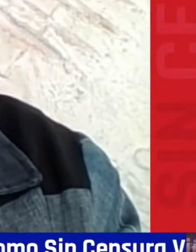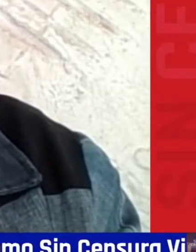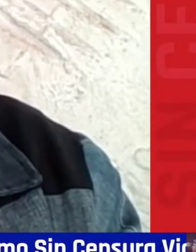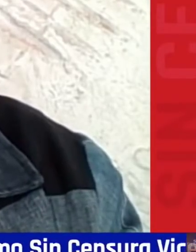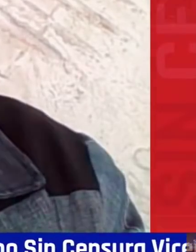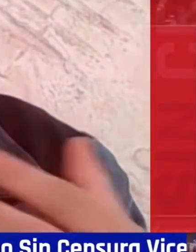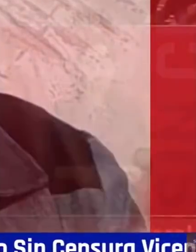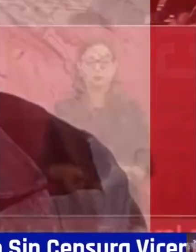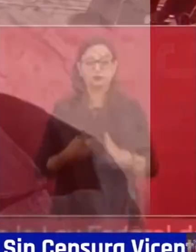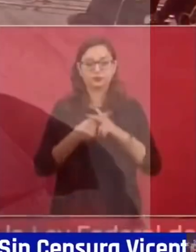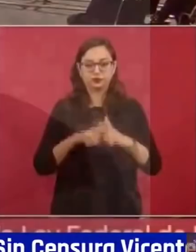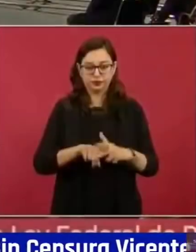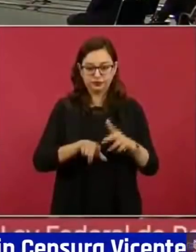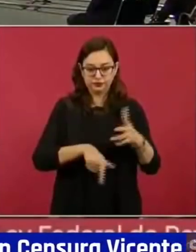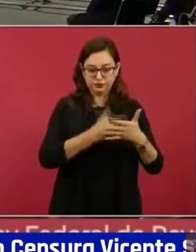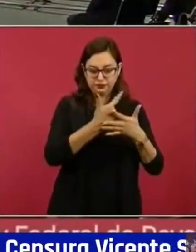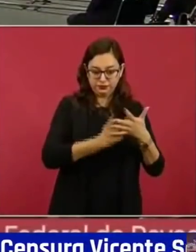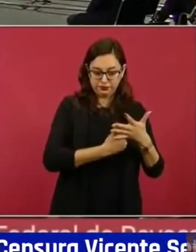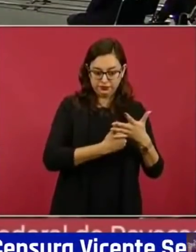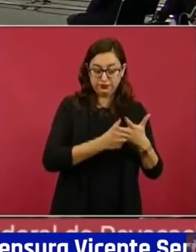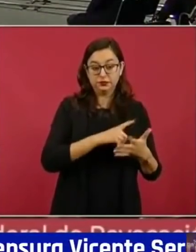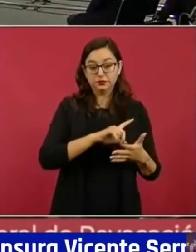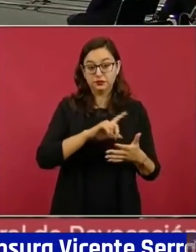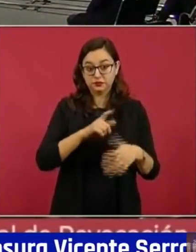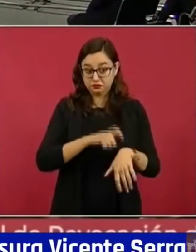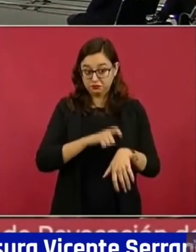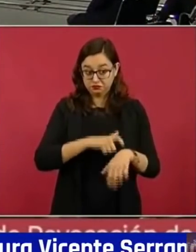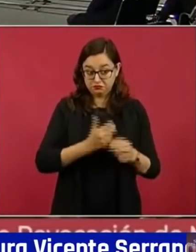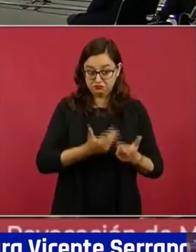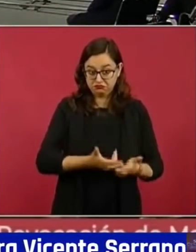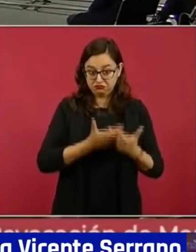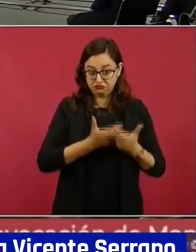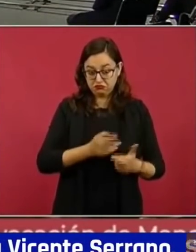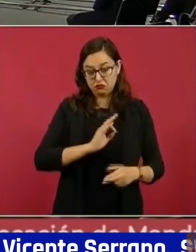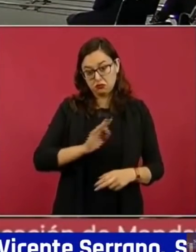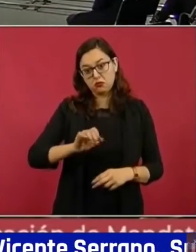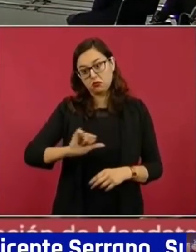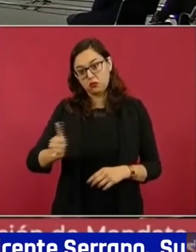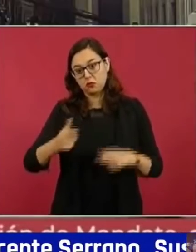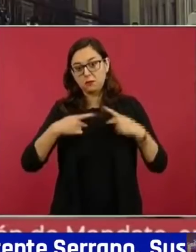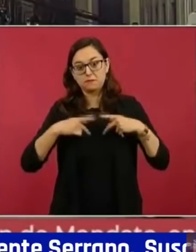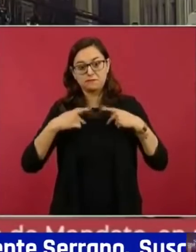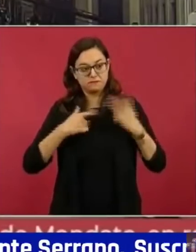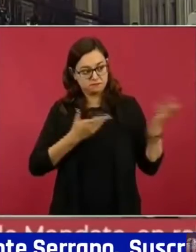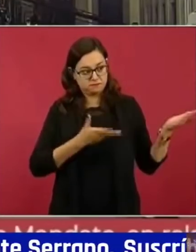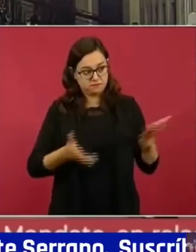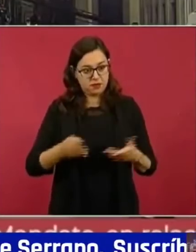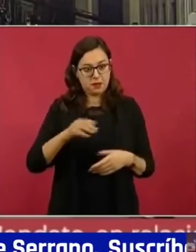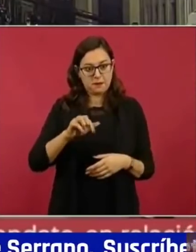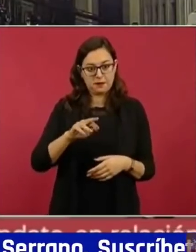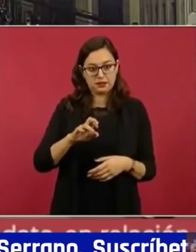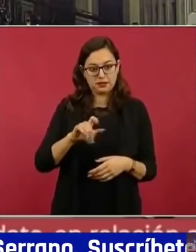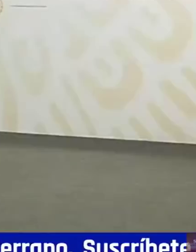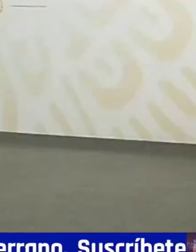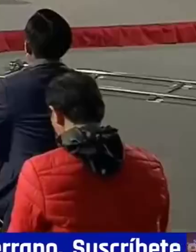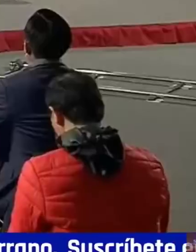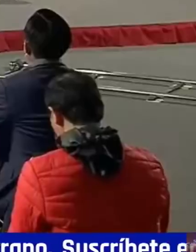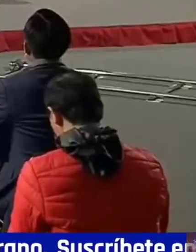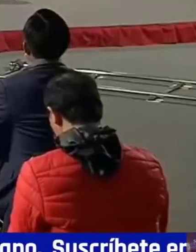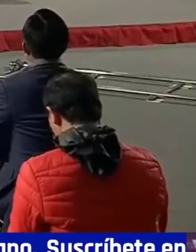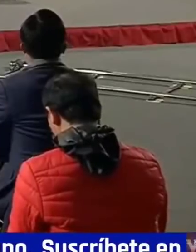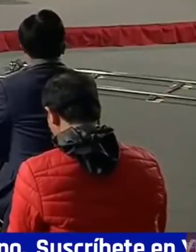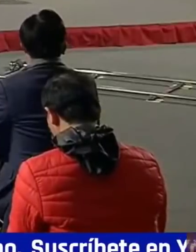como para pues hacer estas declaraciones. Y pues bueno, también por otra